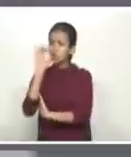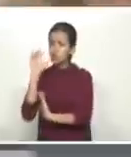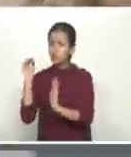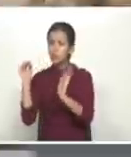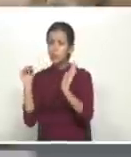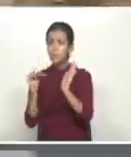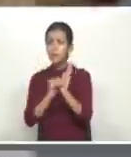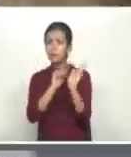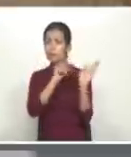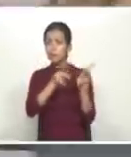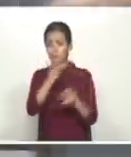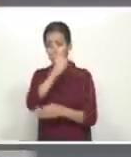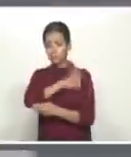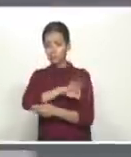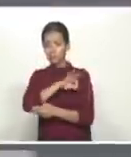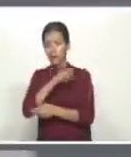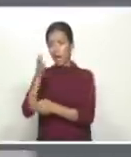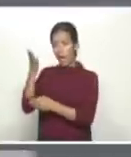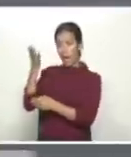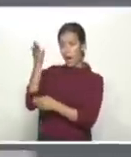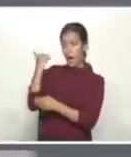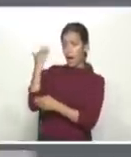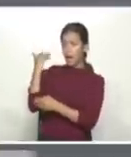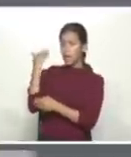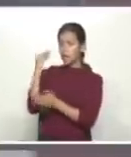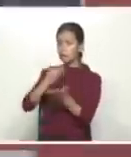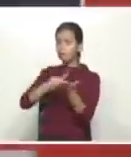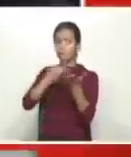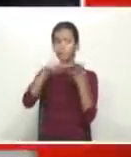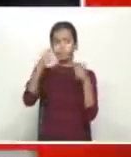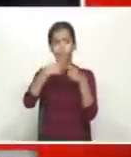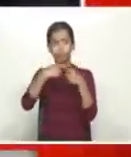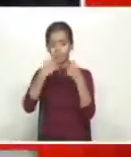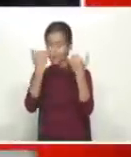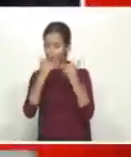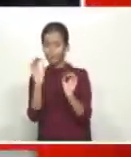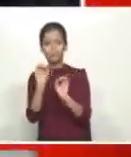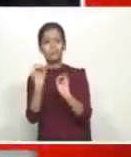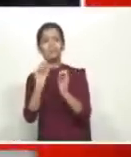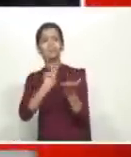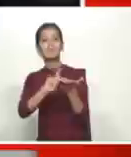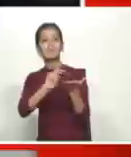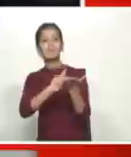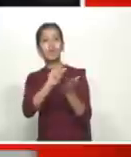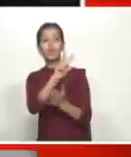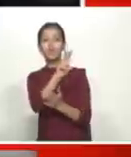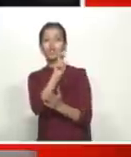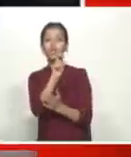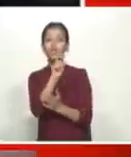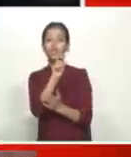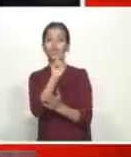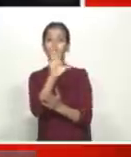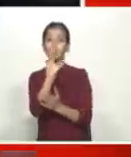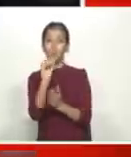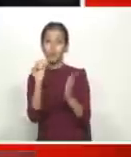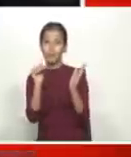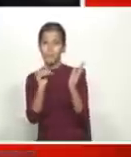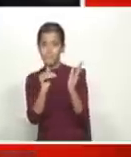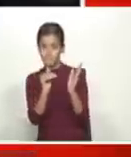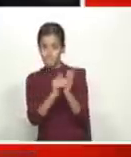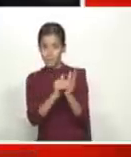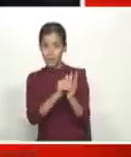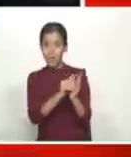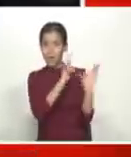que hace un año pagaban luz eléctrica, hoy ya no lo pagan. 250 mil campesinos que recibieron